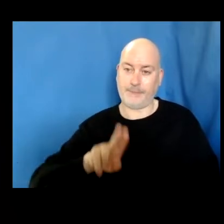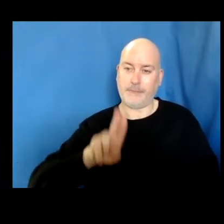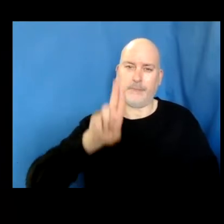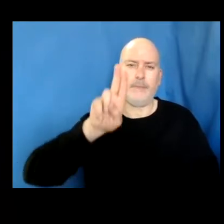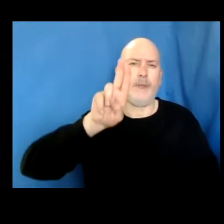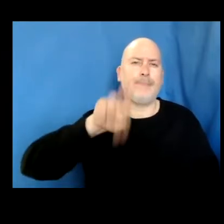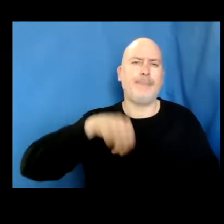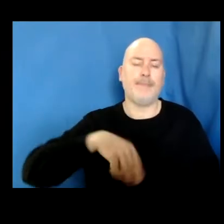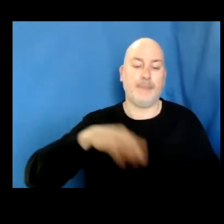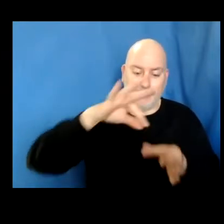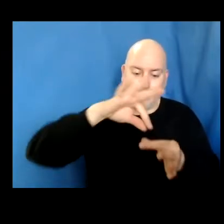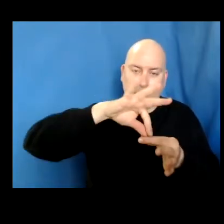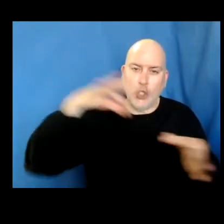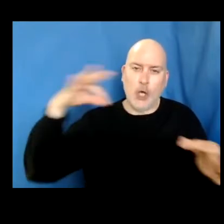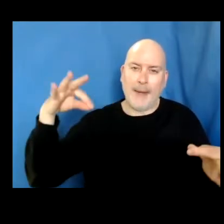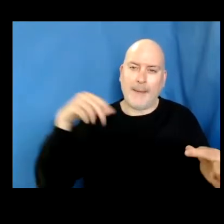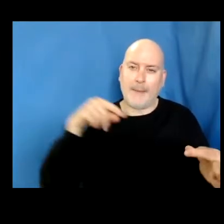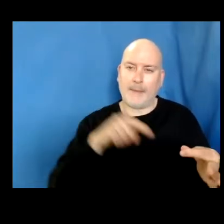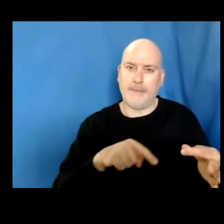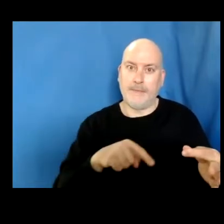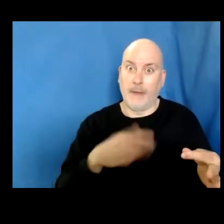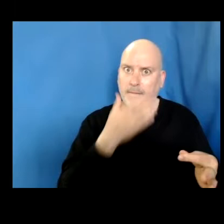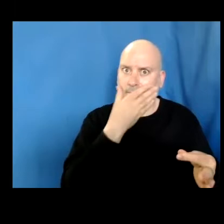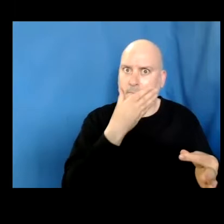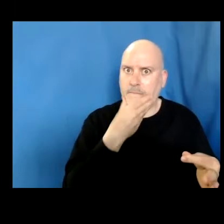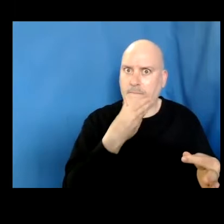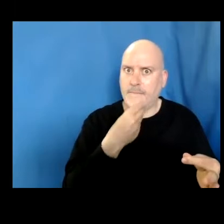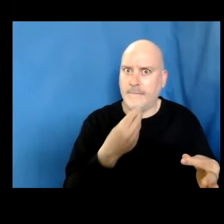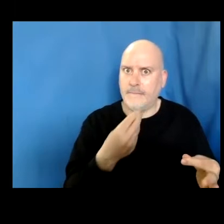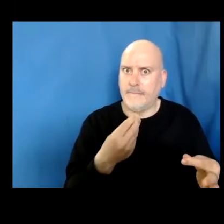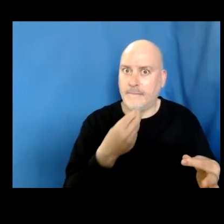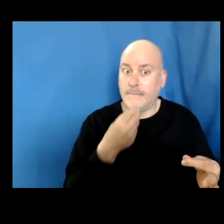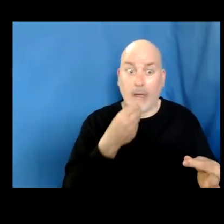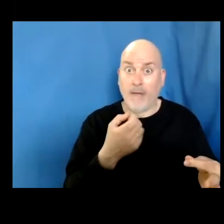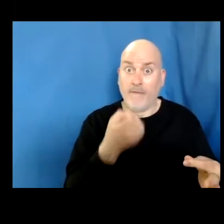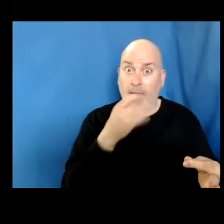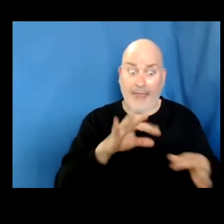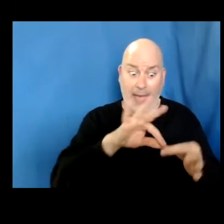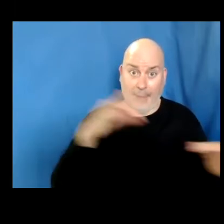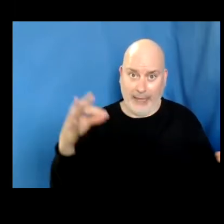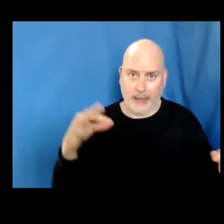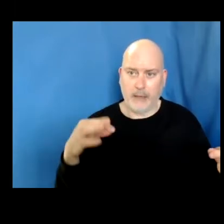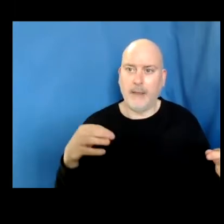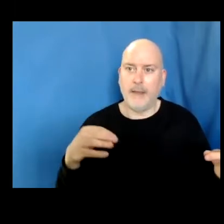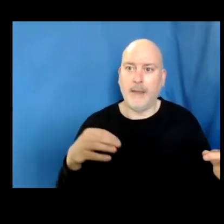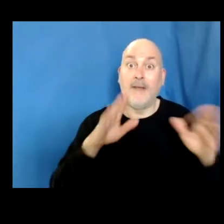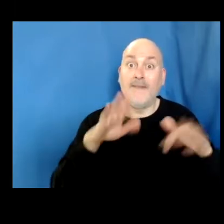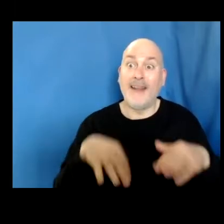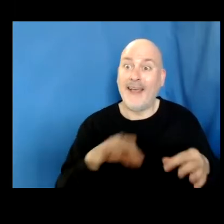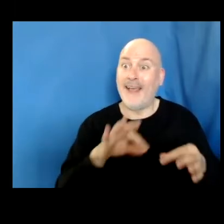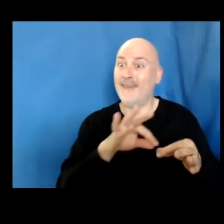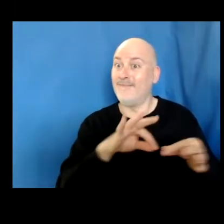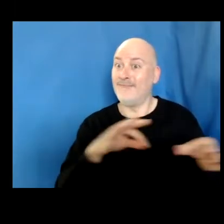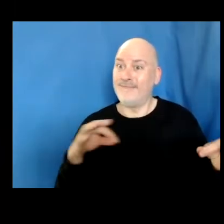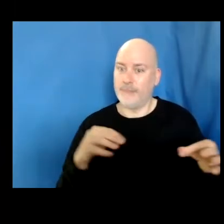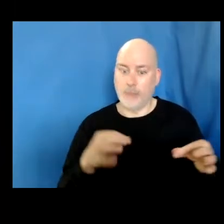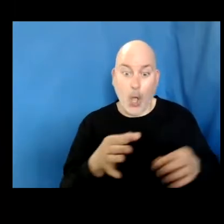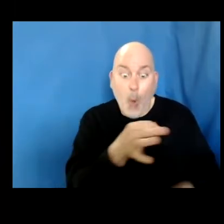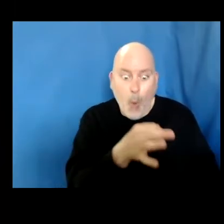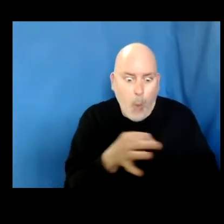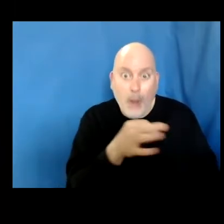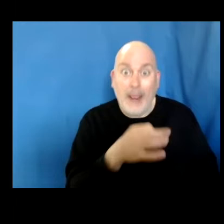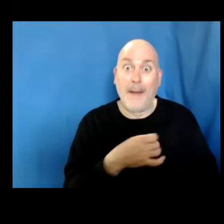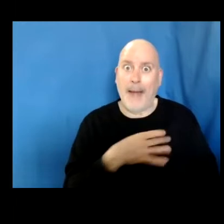este sobrecito que es muy atractivo y muy fácil de abrir. Y la sorpresa es que al salir salen bolitas blancas que